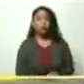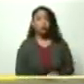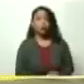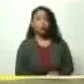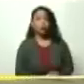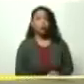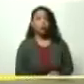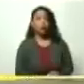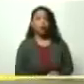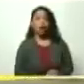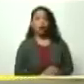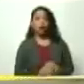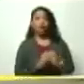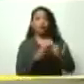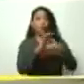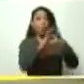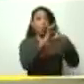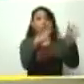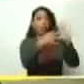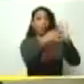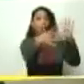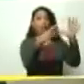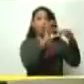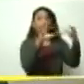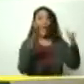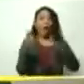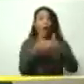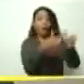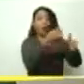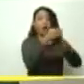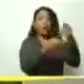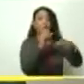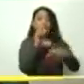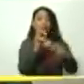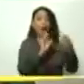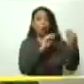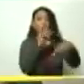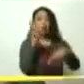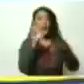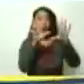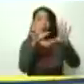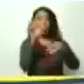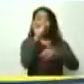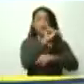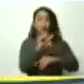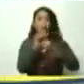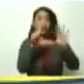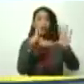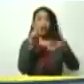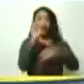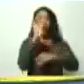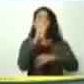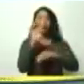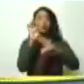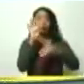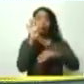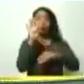desarmonizaron el rumbo para firmar este acuerdo hace ocho semanas seis semanas cuatro semanas